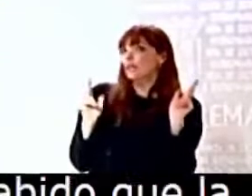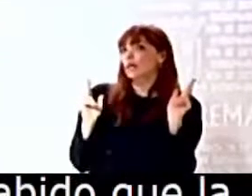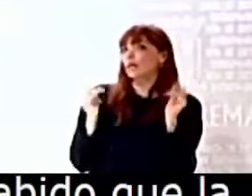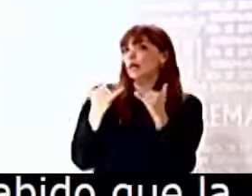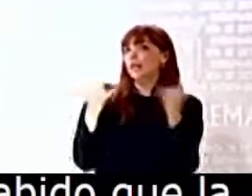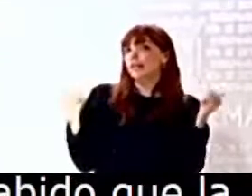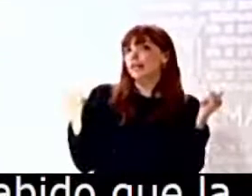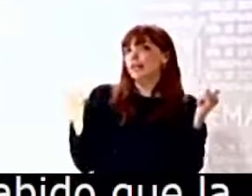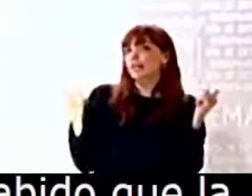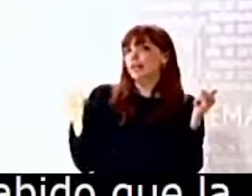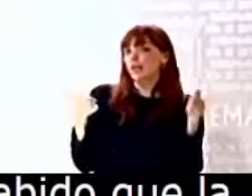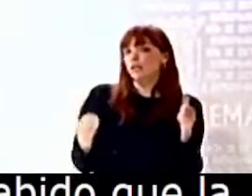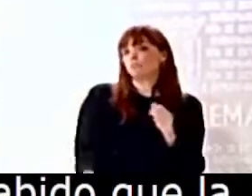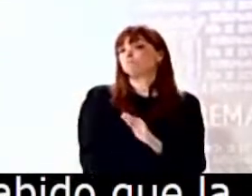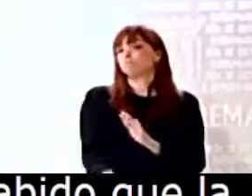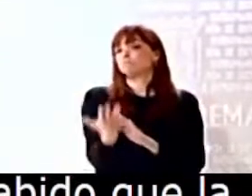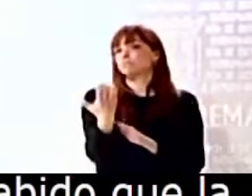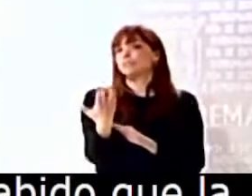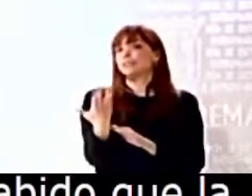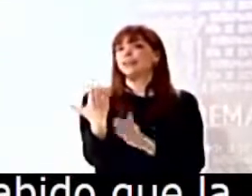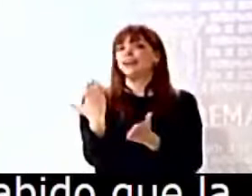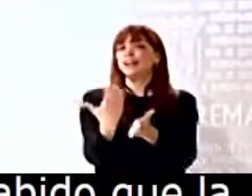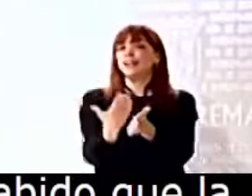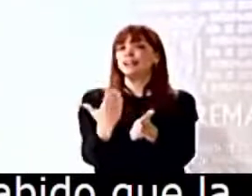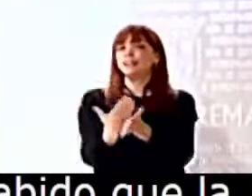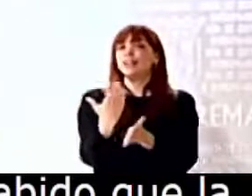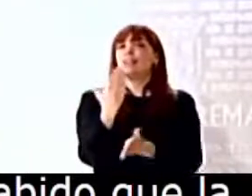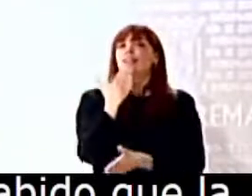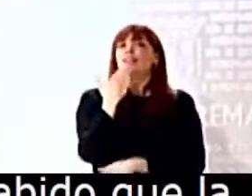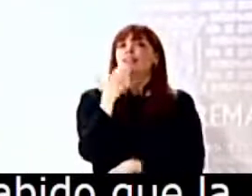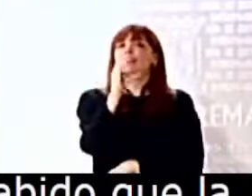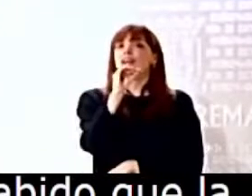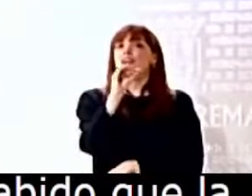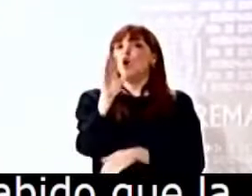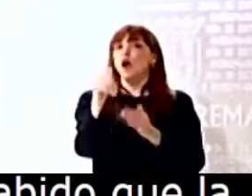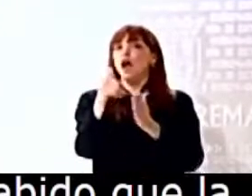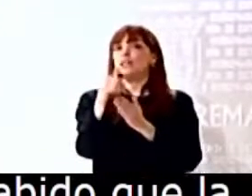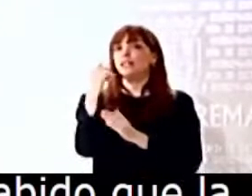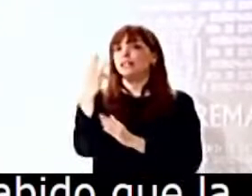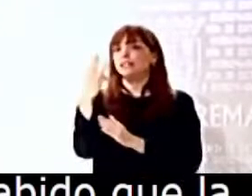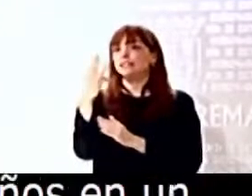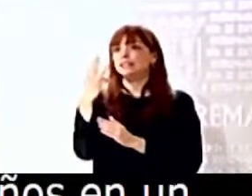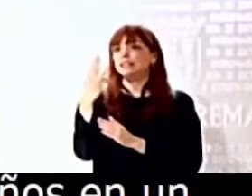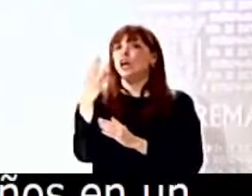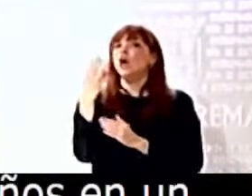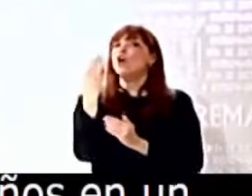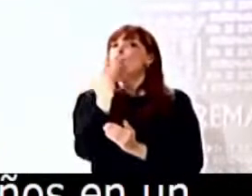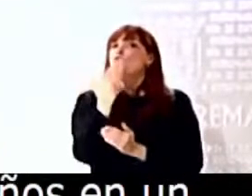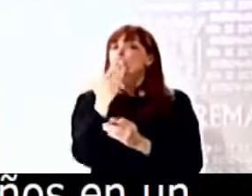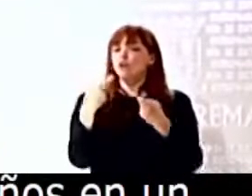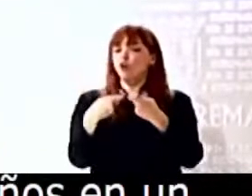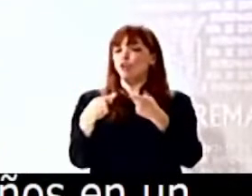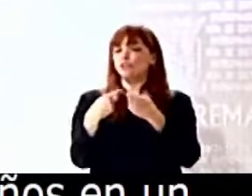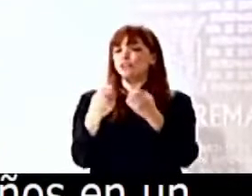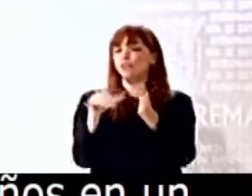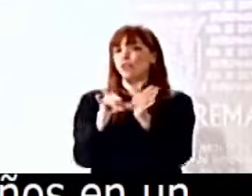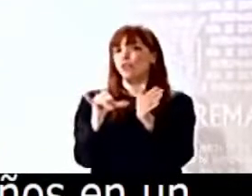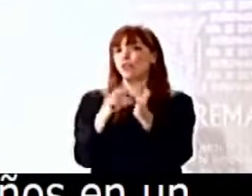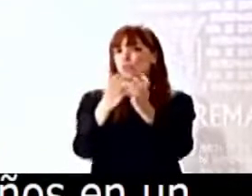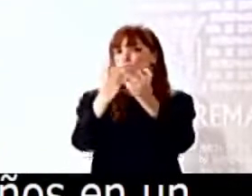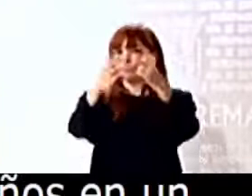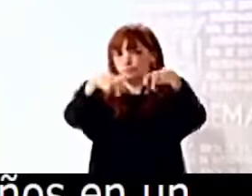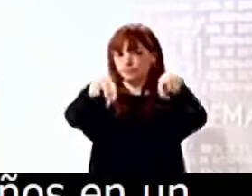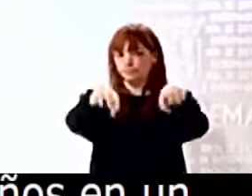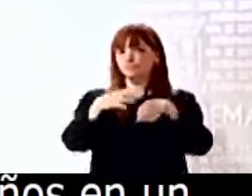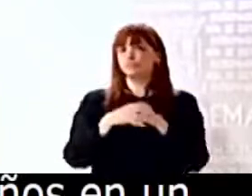de una clase de 0 a 3 años en un colegio concertado cercano. Distintos sindicatos educativos y padres de familia también